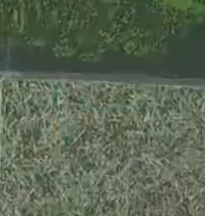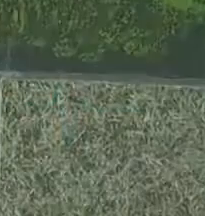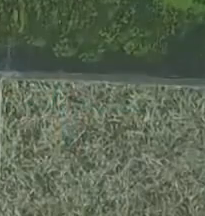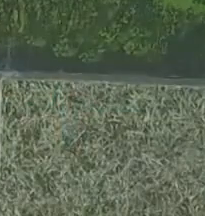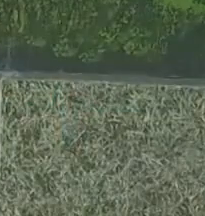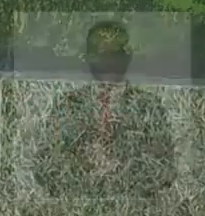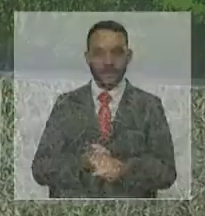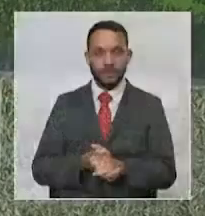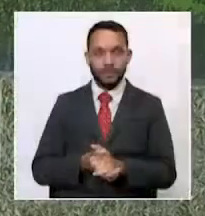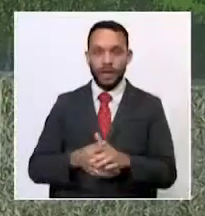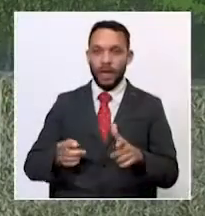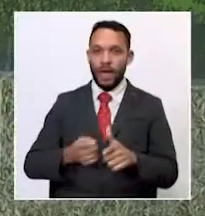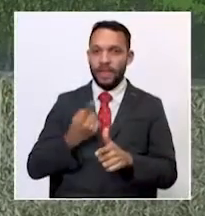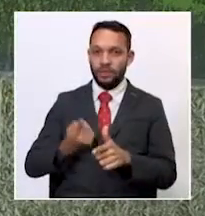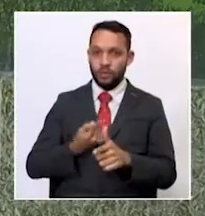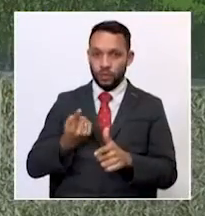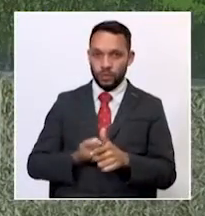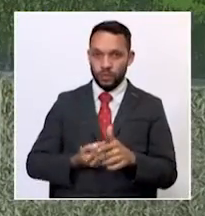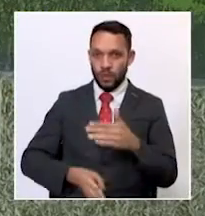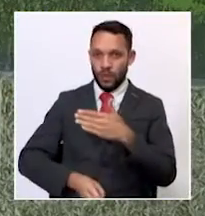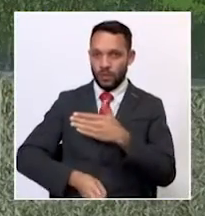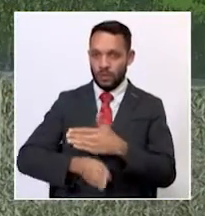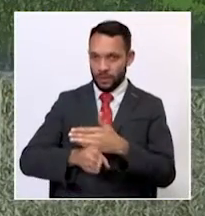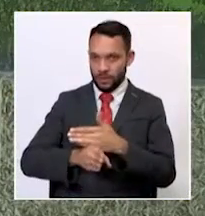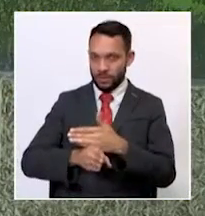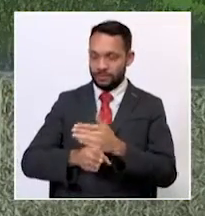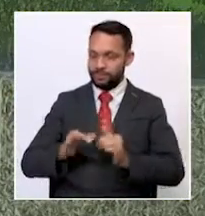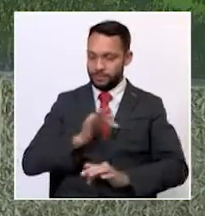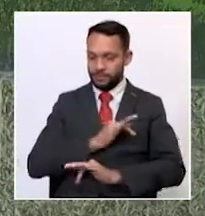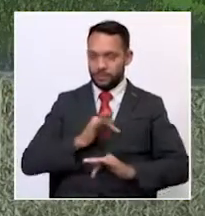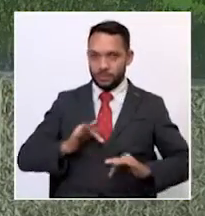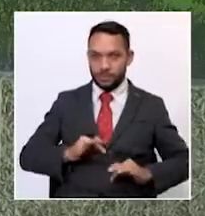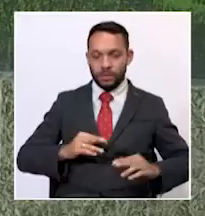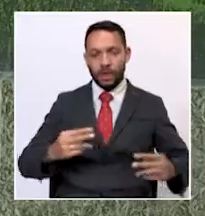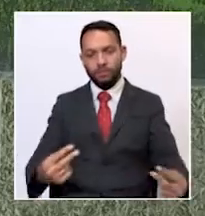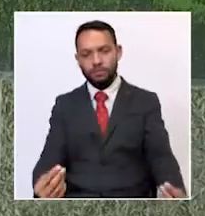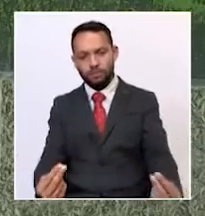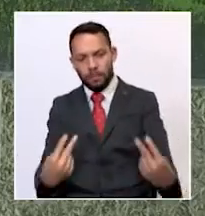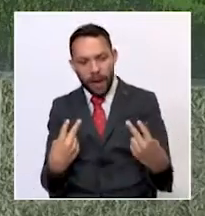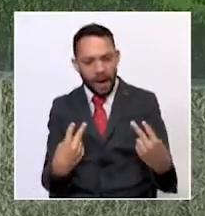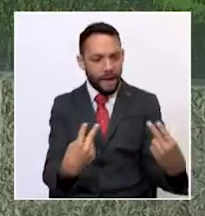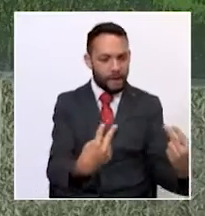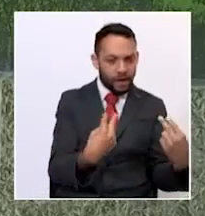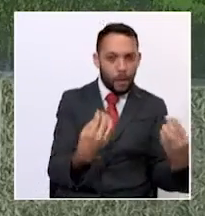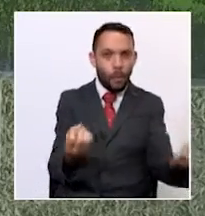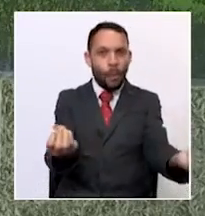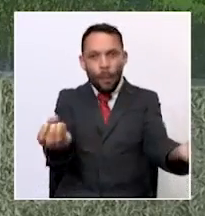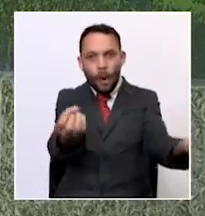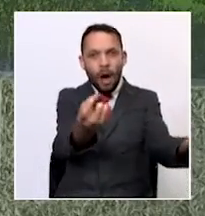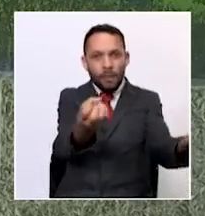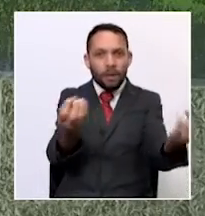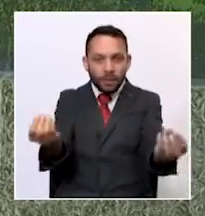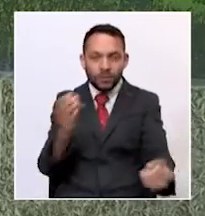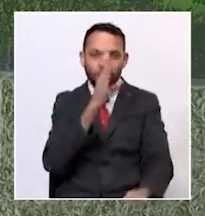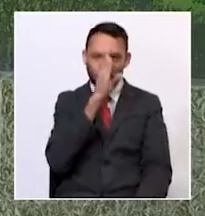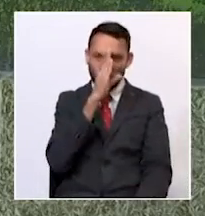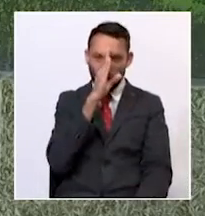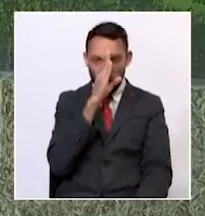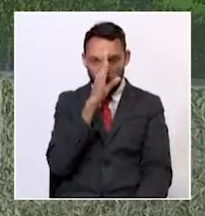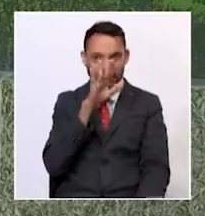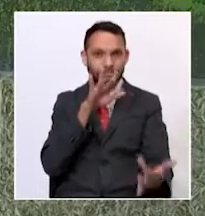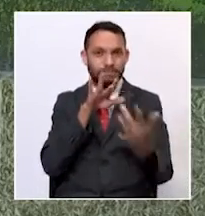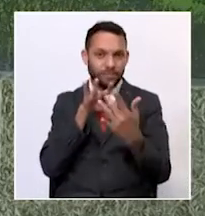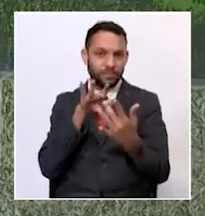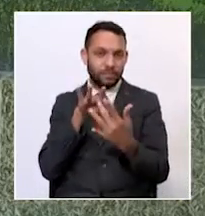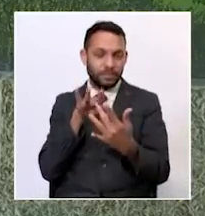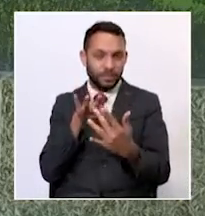Y entonces seguimos en esta terapia. Y yo sé que surgen ideas. Ustedes pueden contactar al